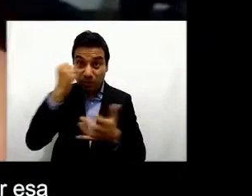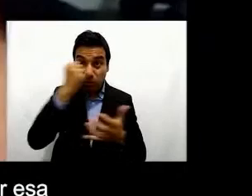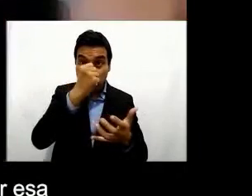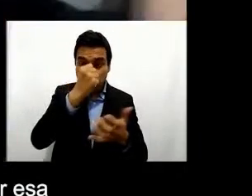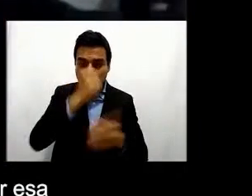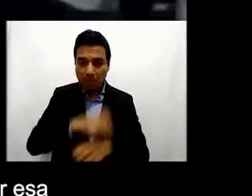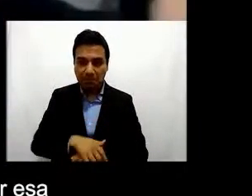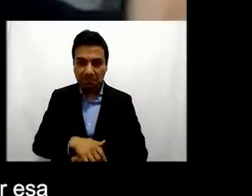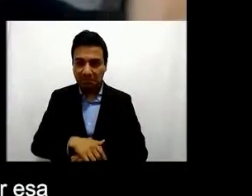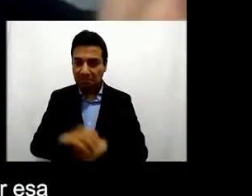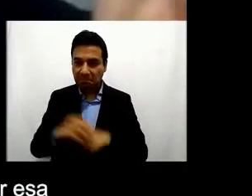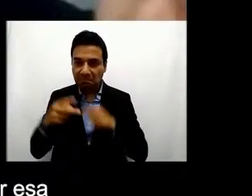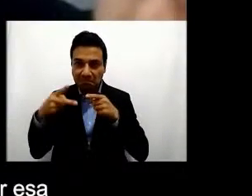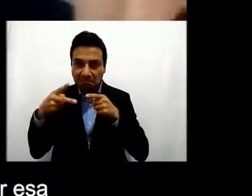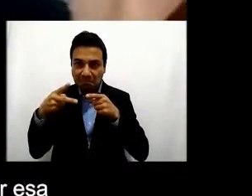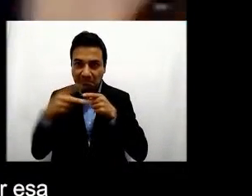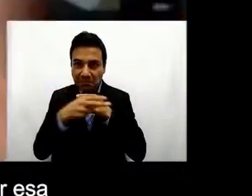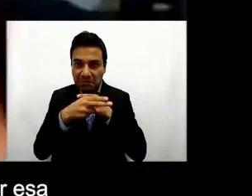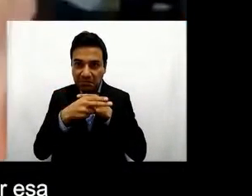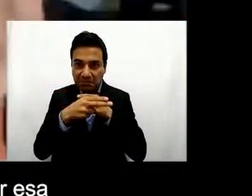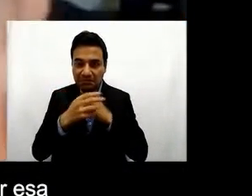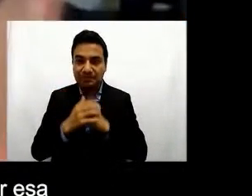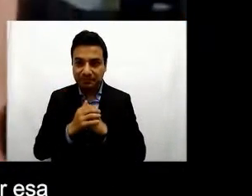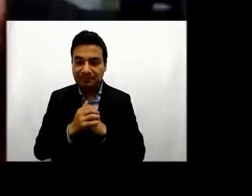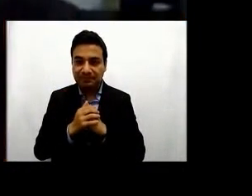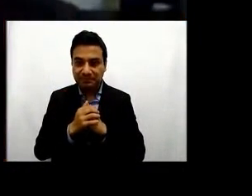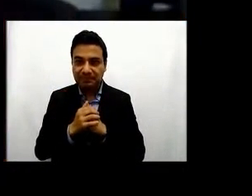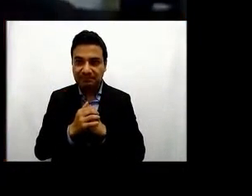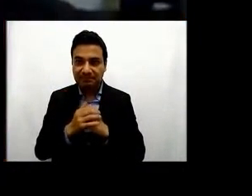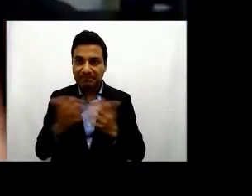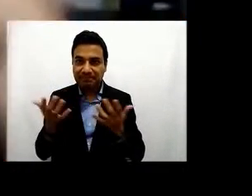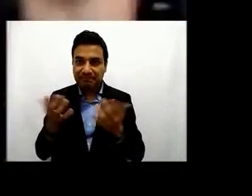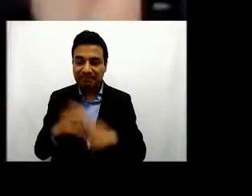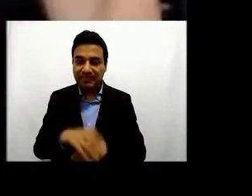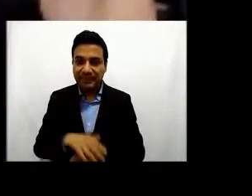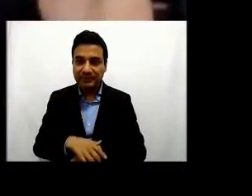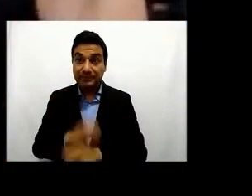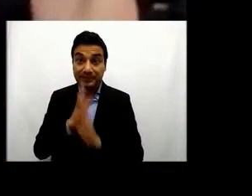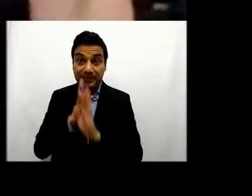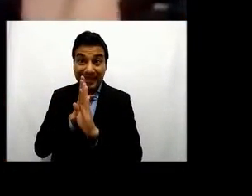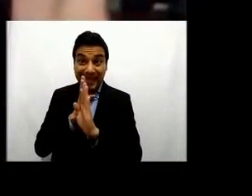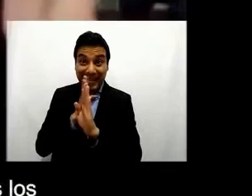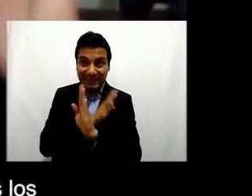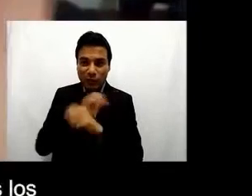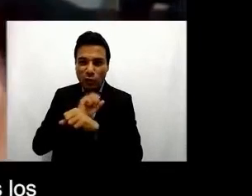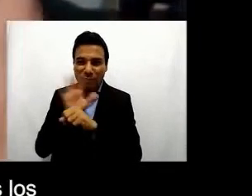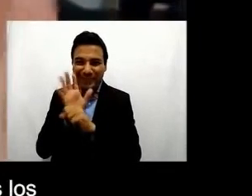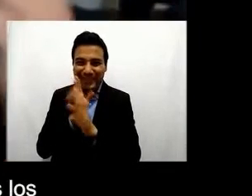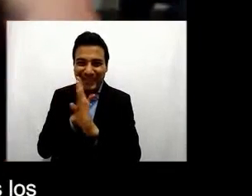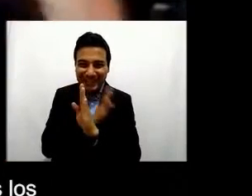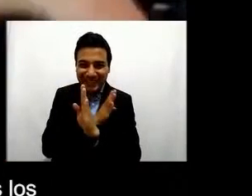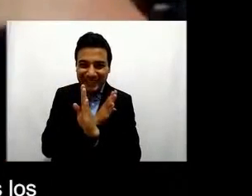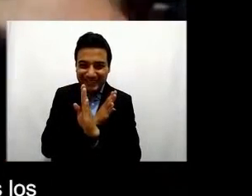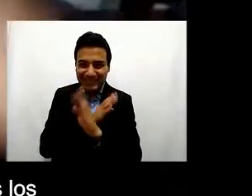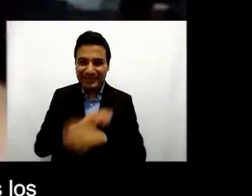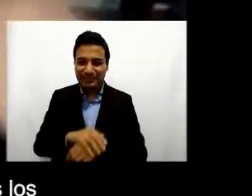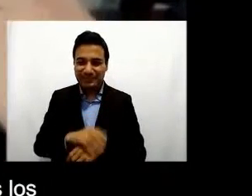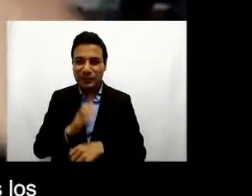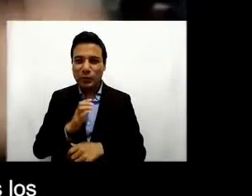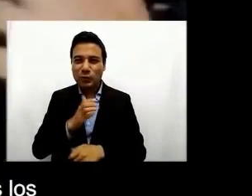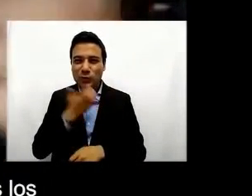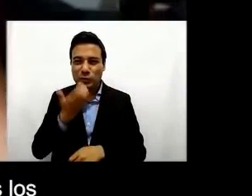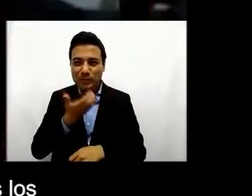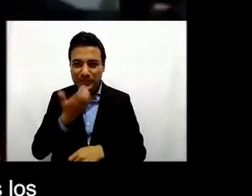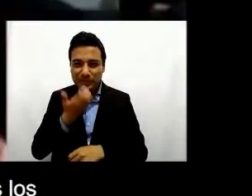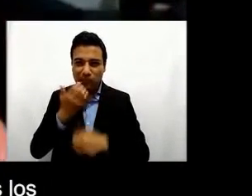dinámica constante que existía antes del COVID, que era la concursabilidad, ¿no? Entonces, en torno a ello, los